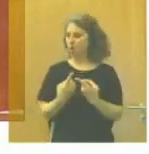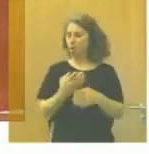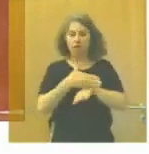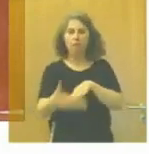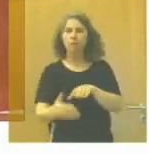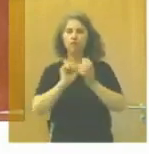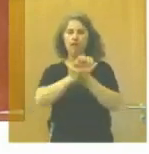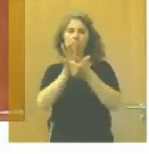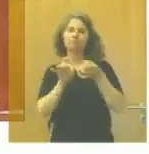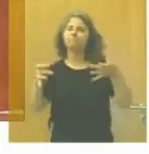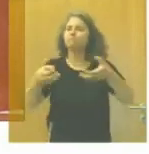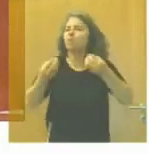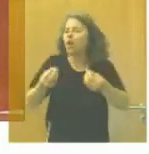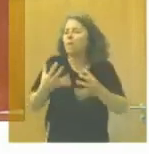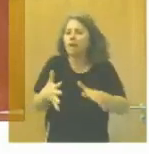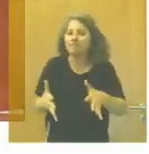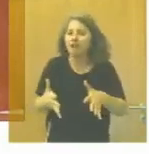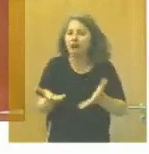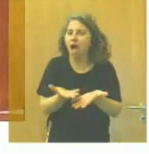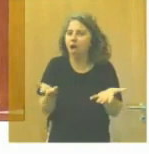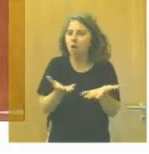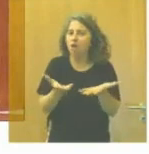post-COVID? Y